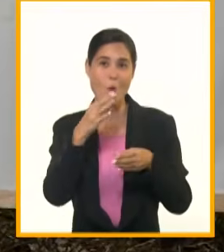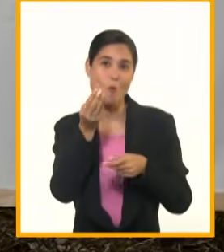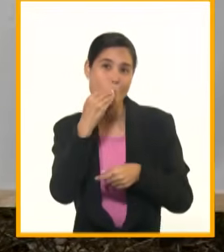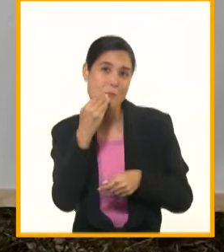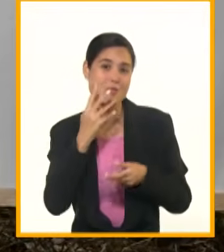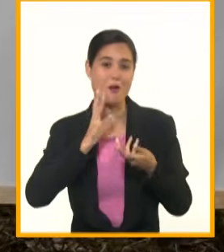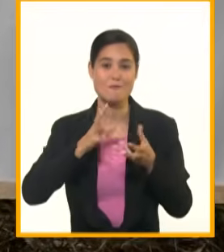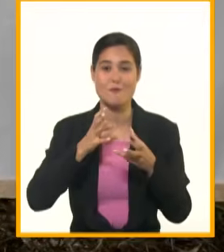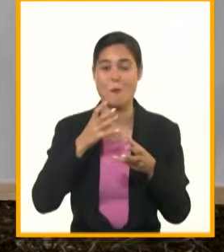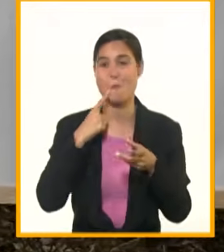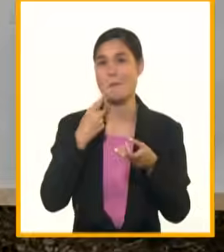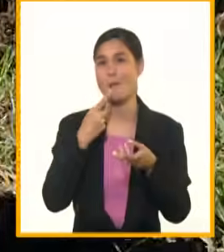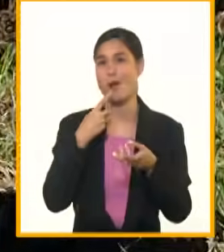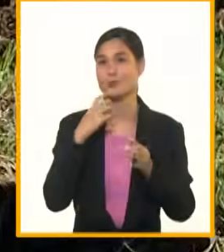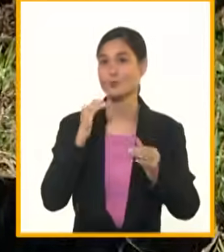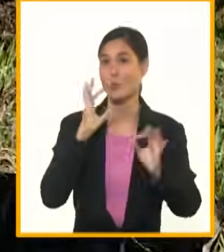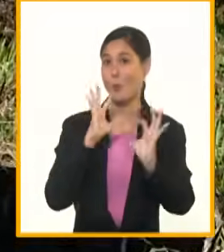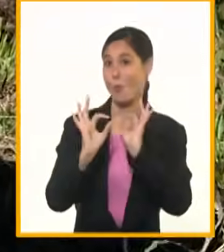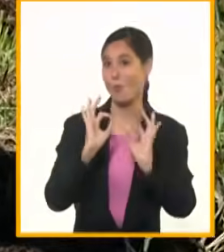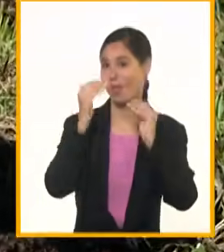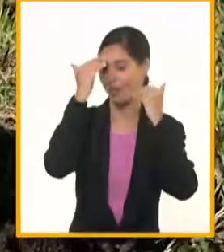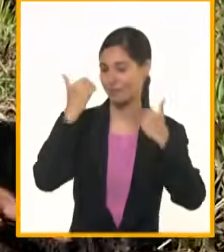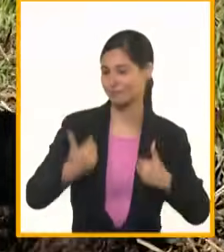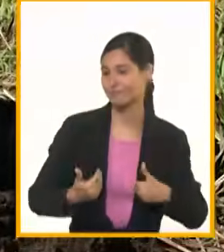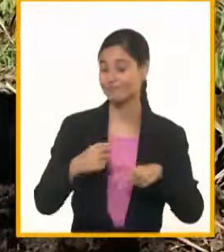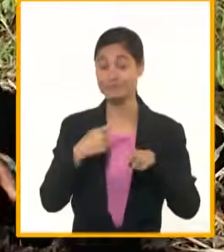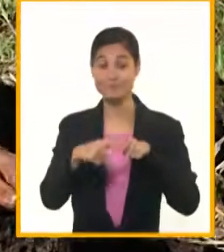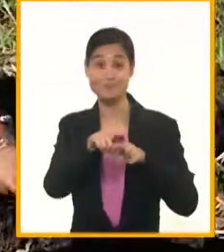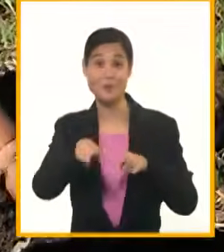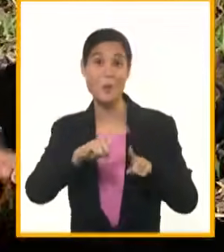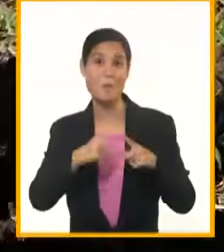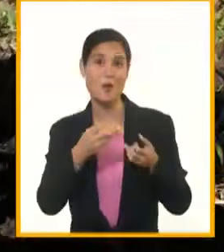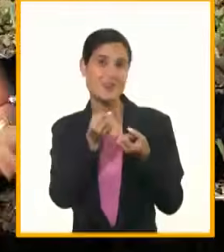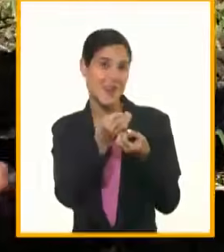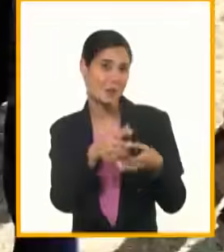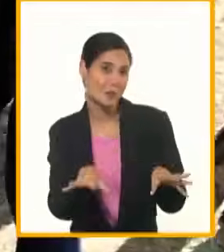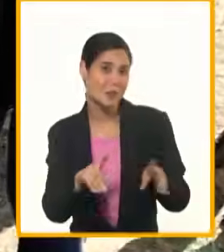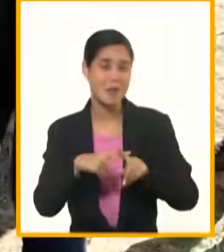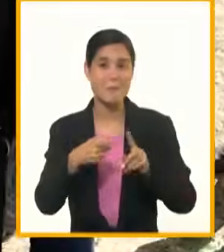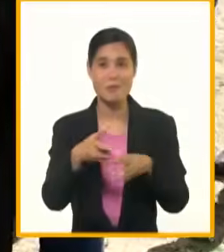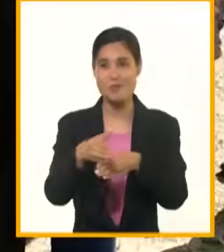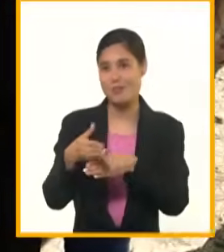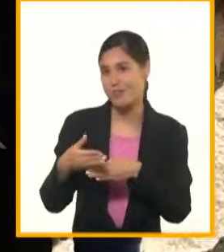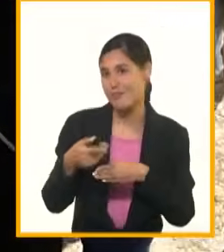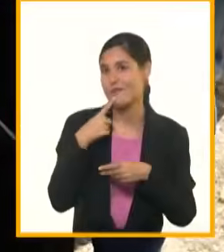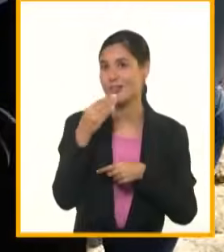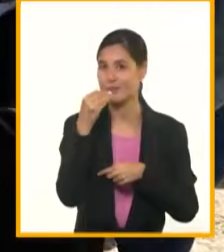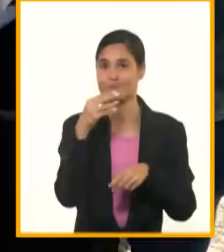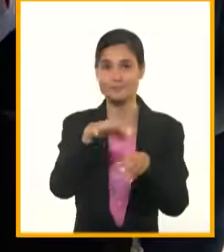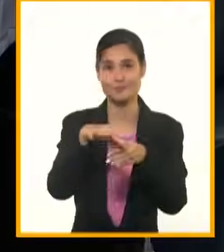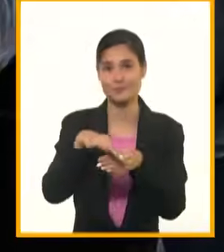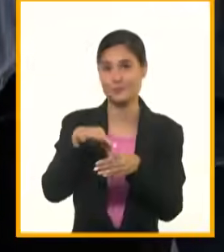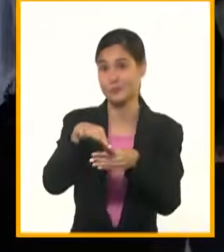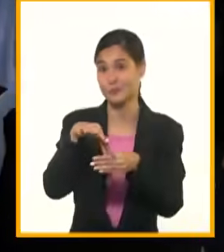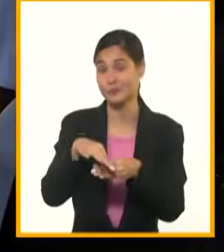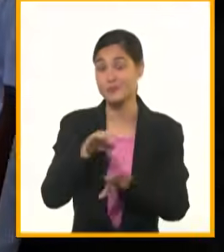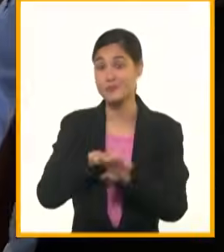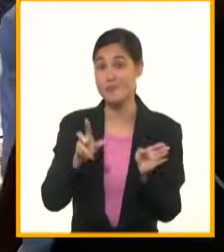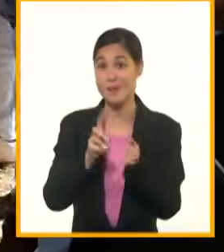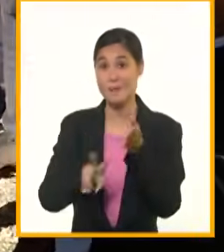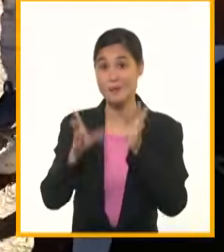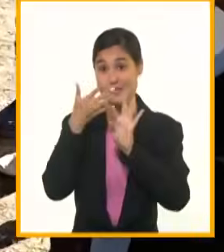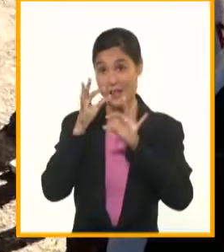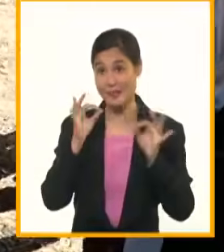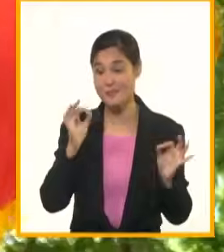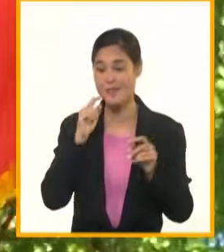ambas seleccionadas por su carácter agroecológico y la diversidad de sus producciones. Además, la provincia fue sede del Acto Nacional